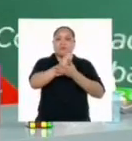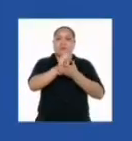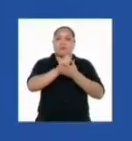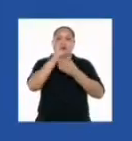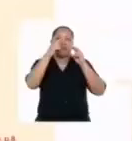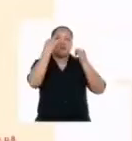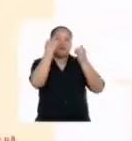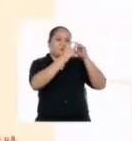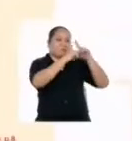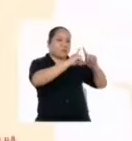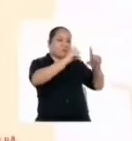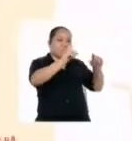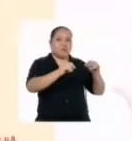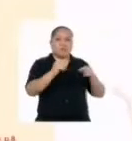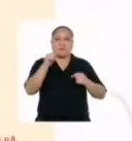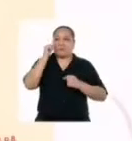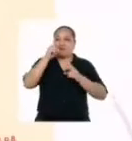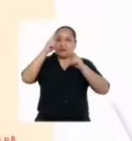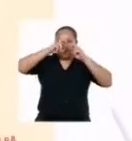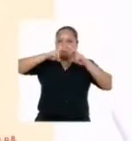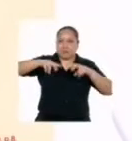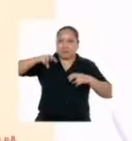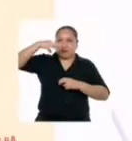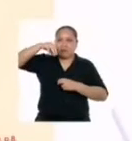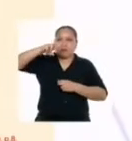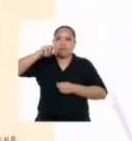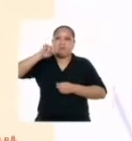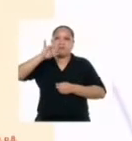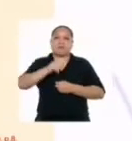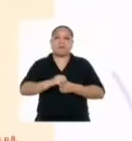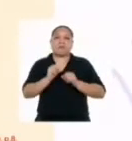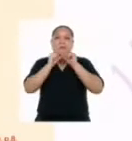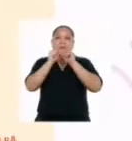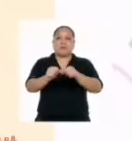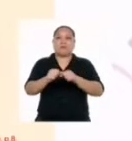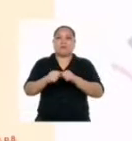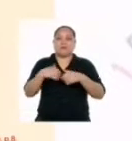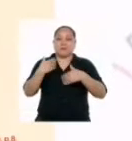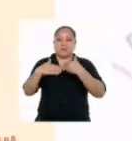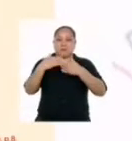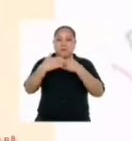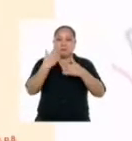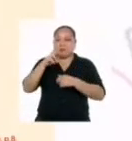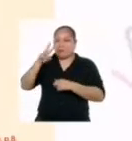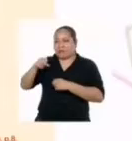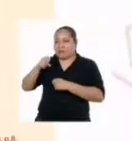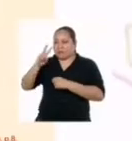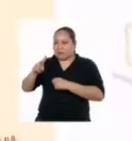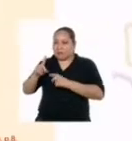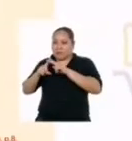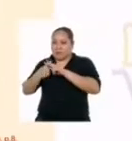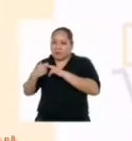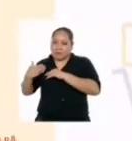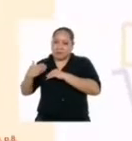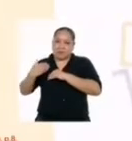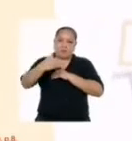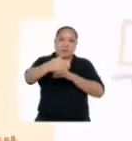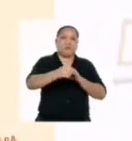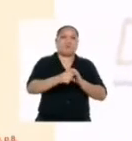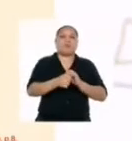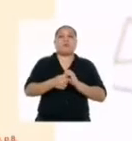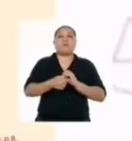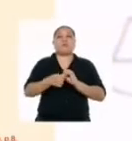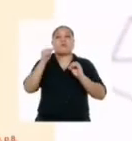párrafo. Los estudios en Miraya avanzan de manera ininterrumpida desde 2002. Su puesta en